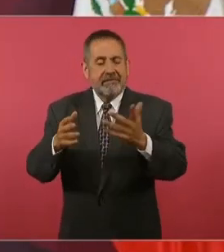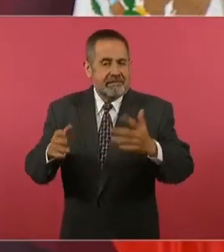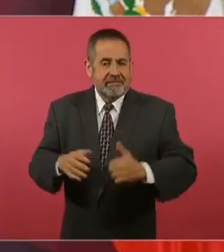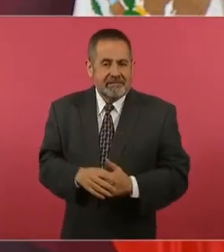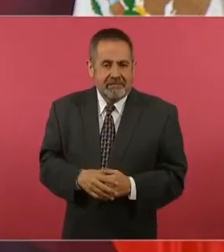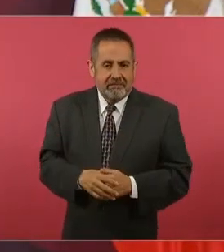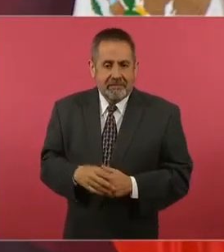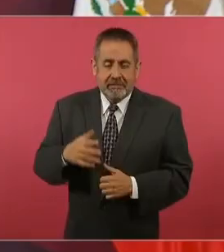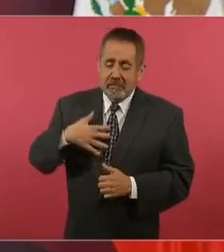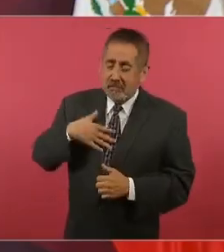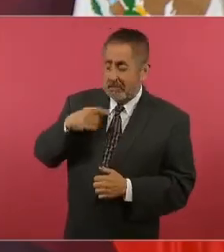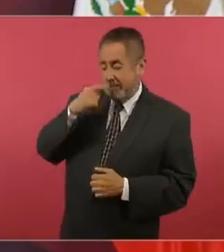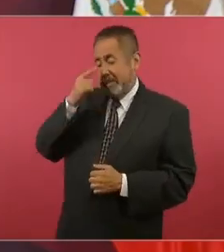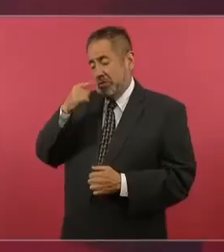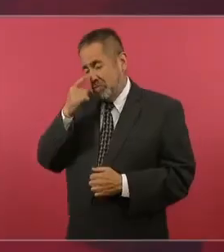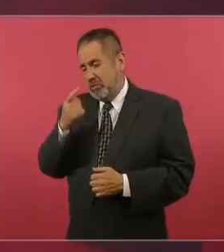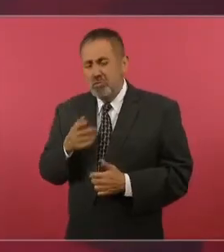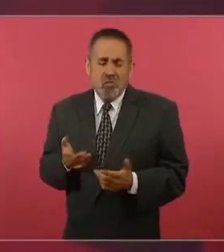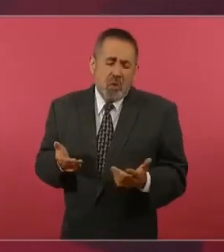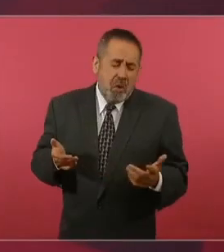parece que presumo mucho, ¿no?